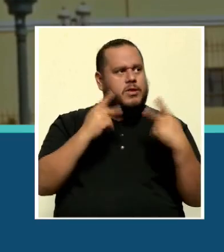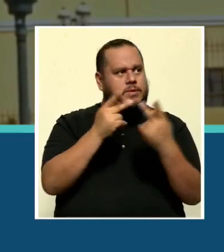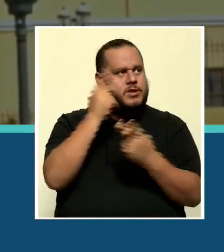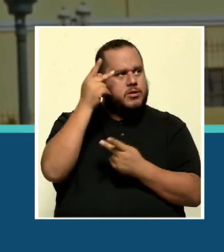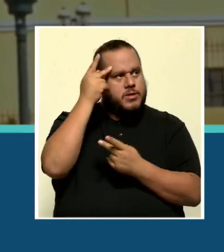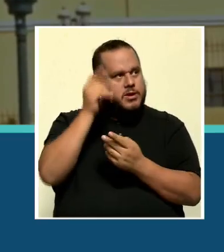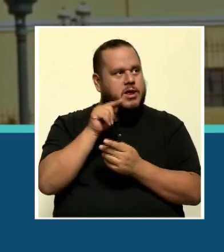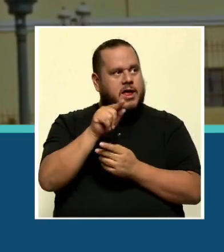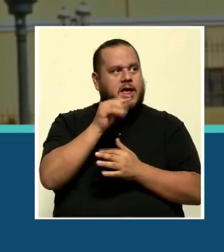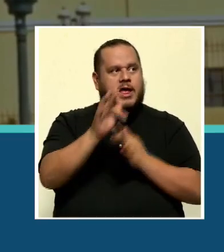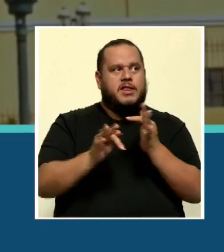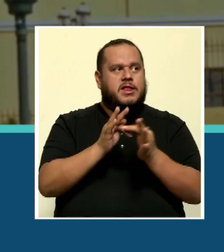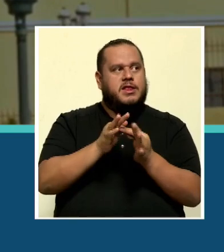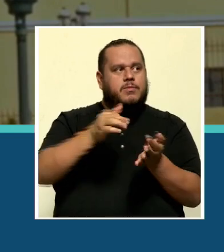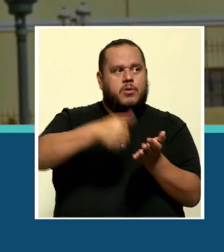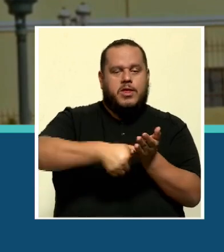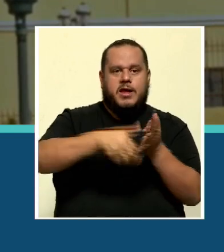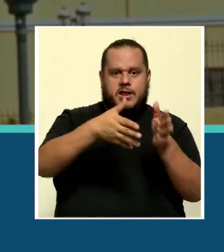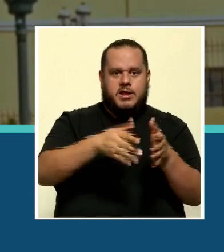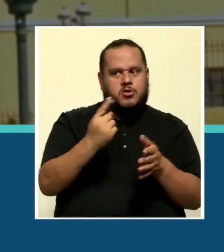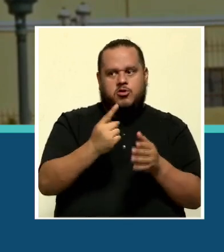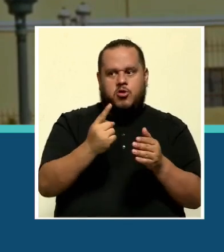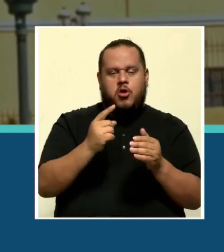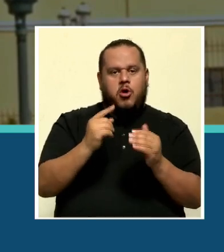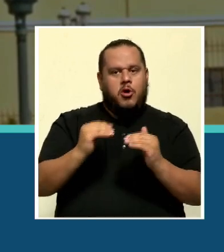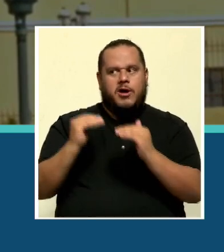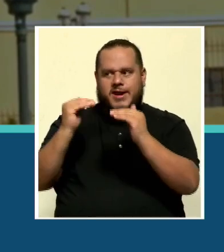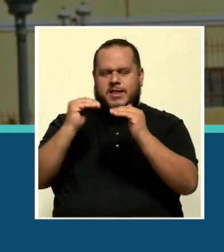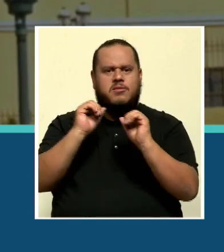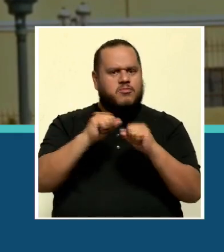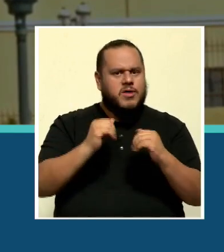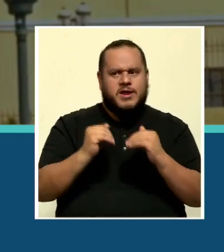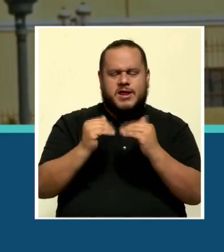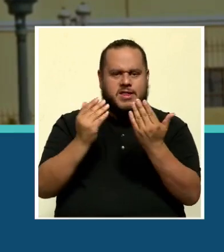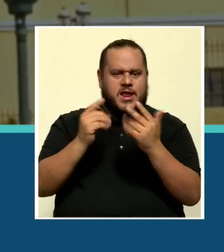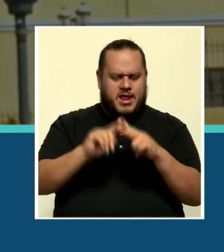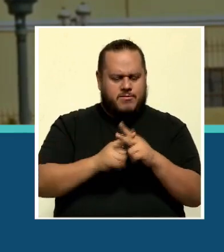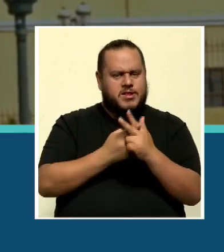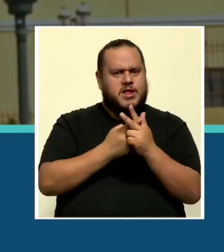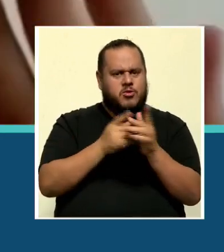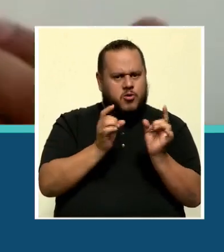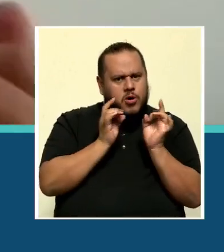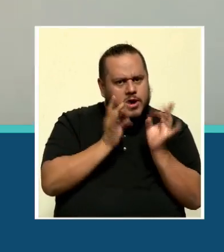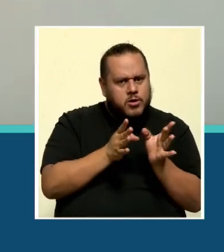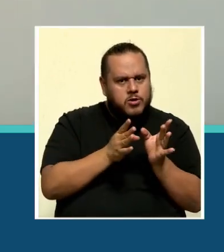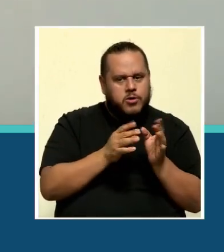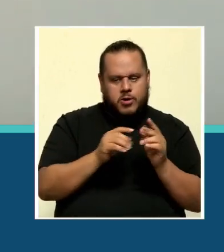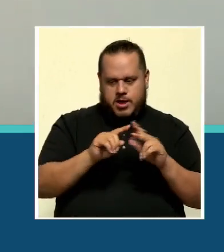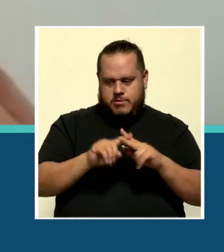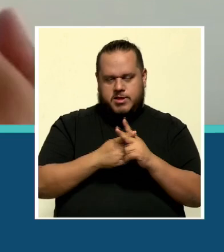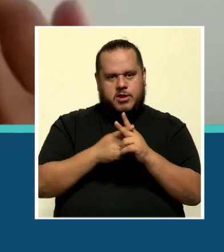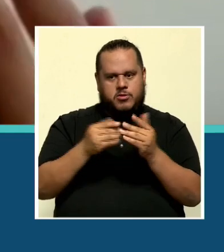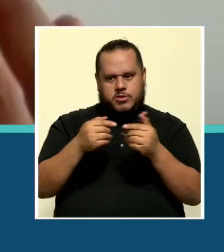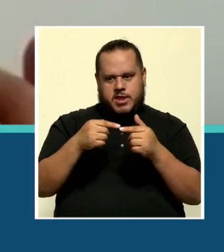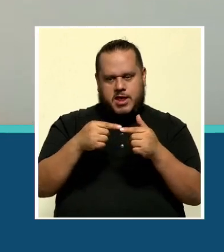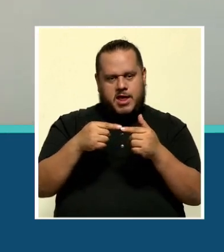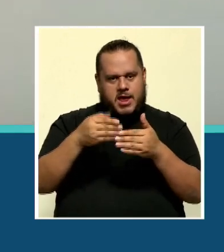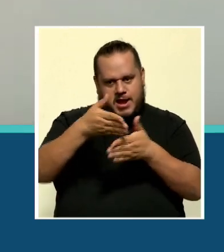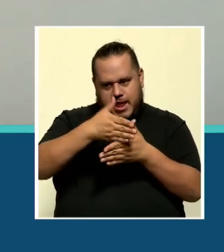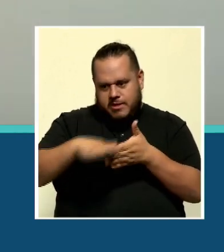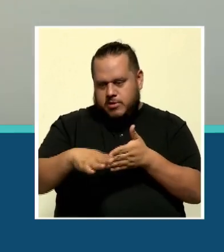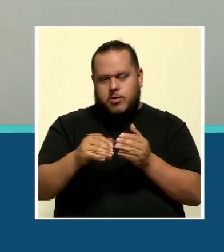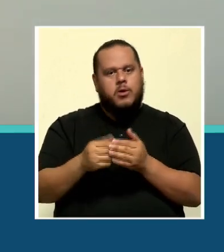este tipo de candidatos solo pueden crecer a partir del odio, a partir de la división, a partir del